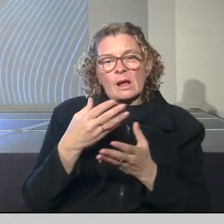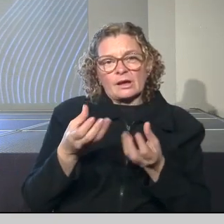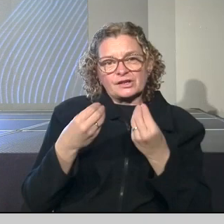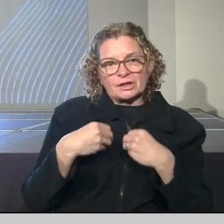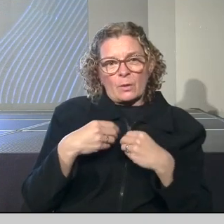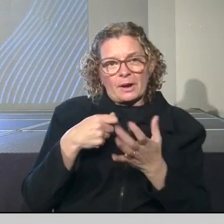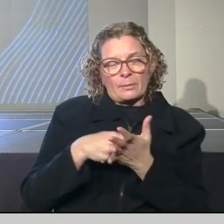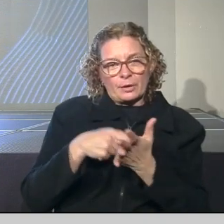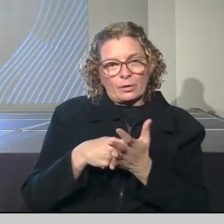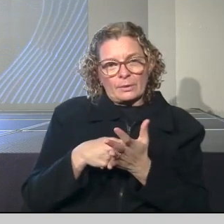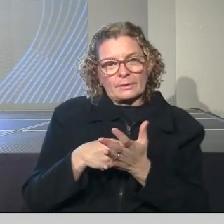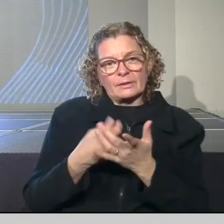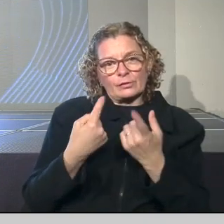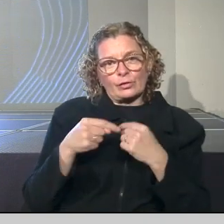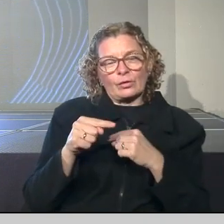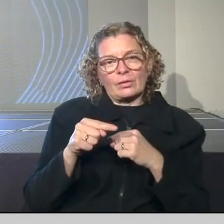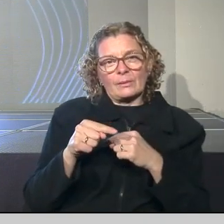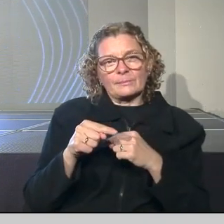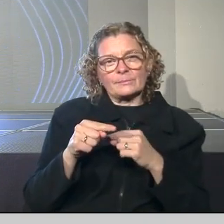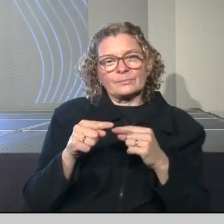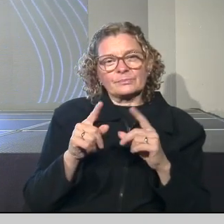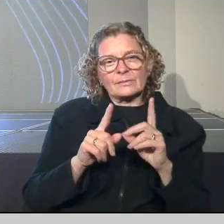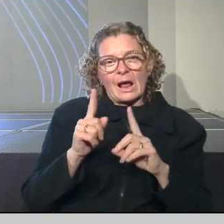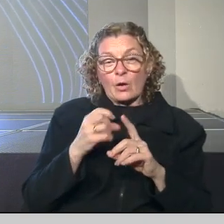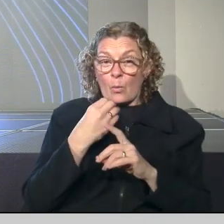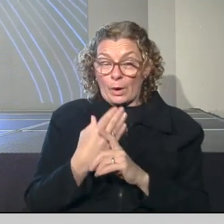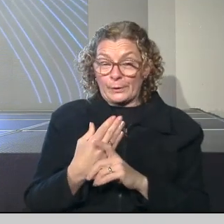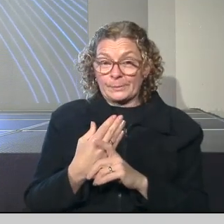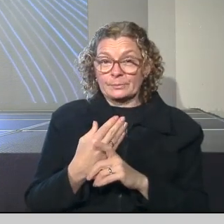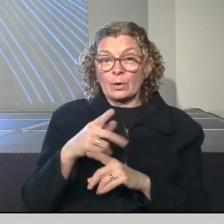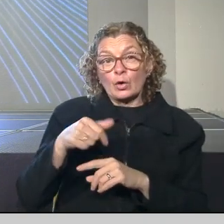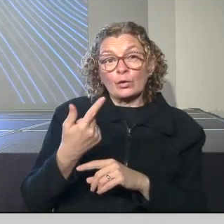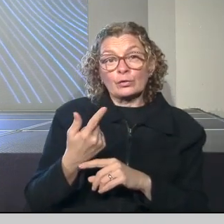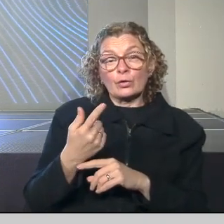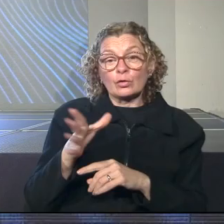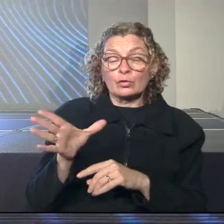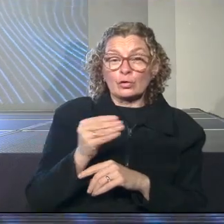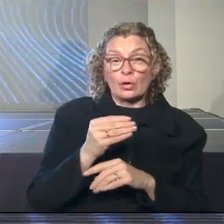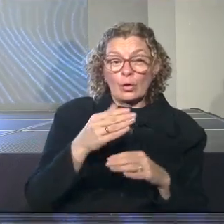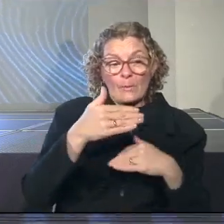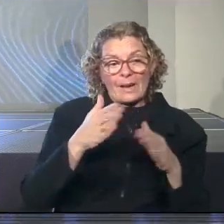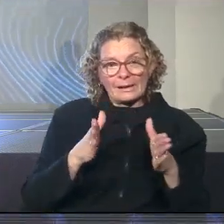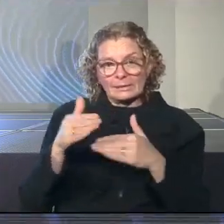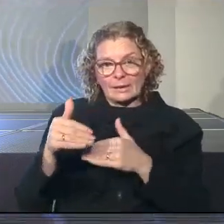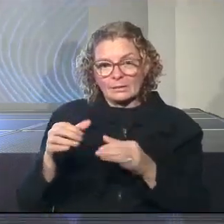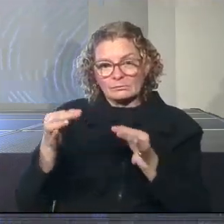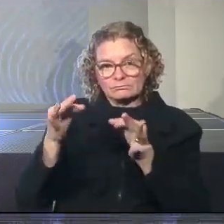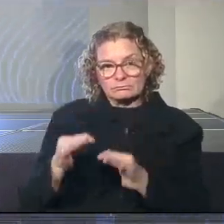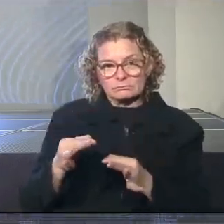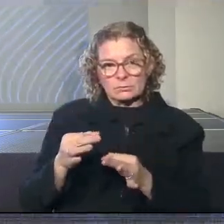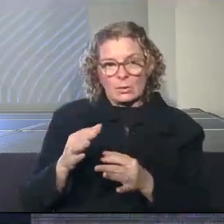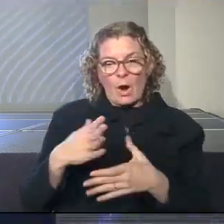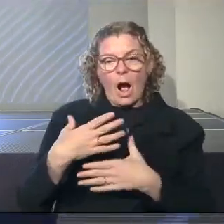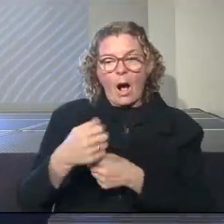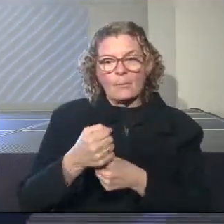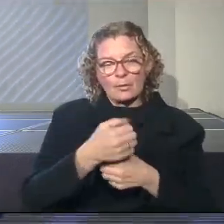para poder cobrar, con lo cual es una ventaja. Por otro lado, todos los paquetes están asegurados, o sea que hay un mayor respaldo